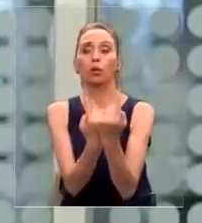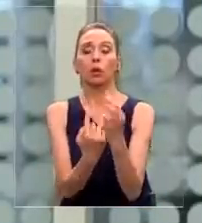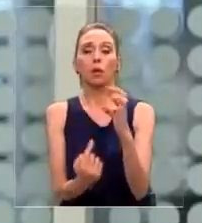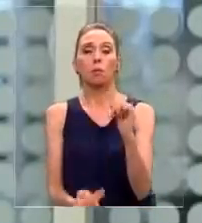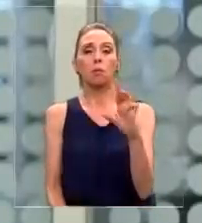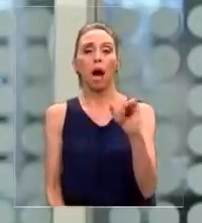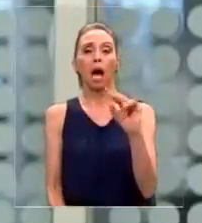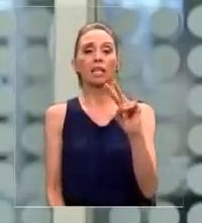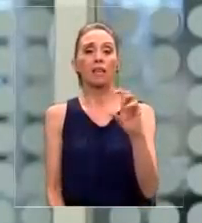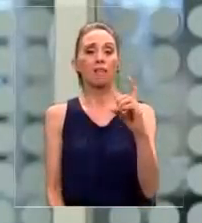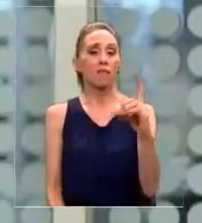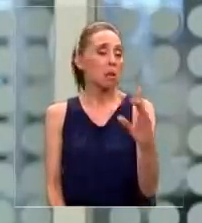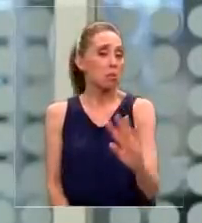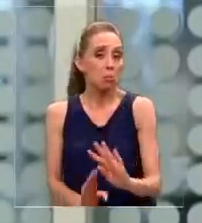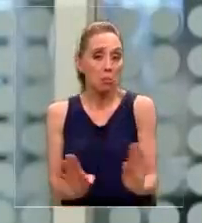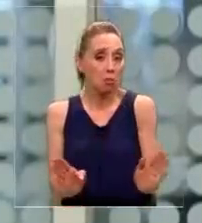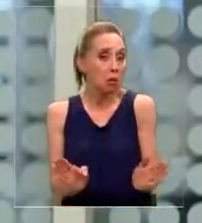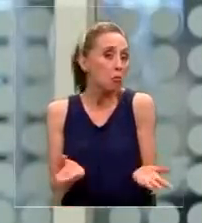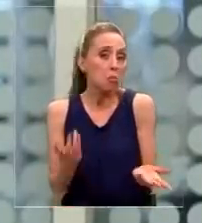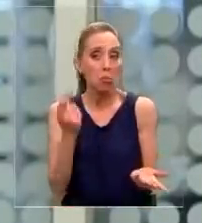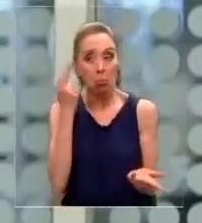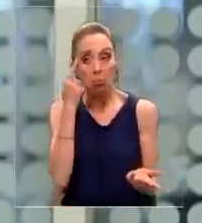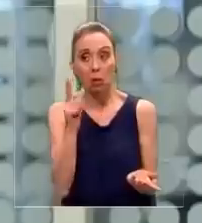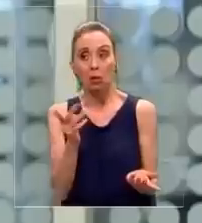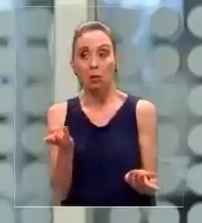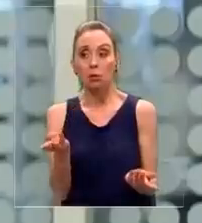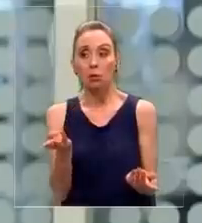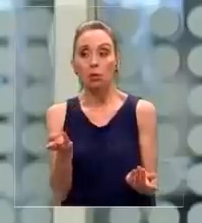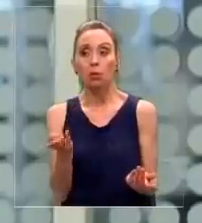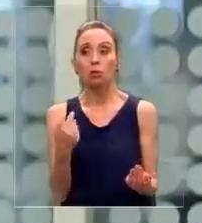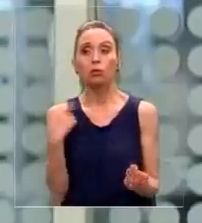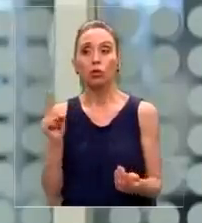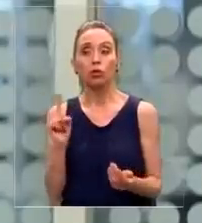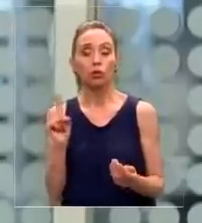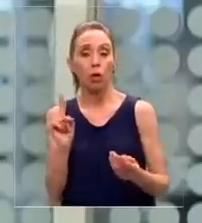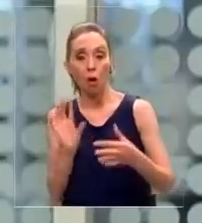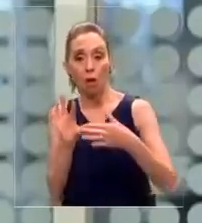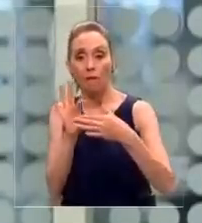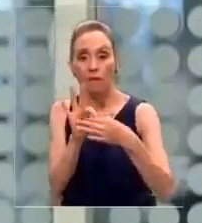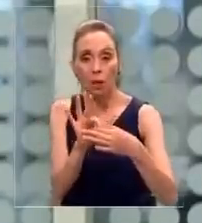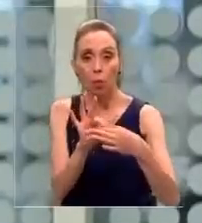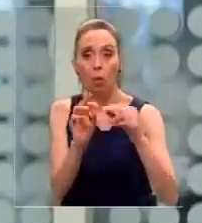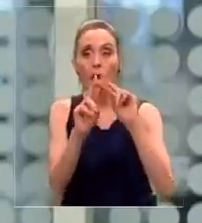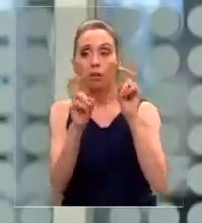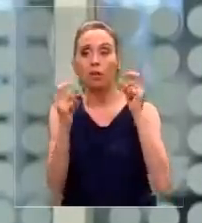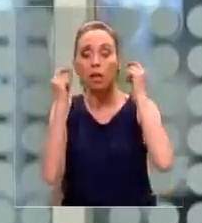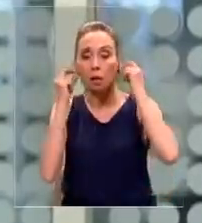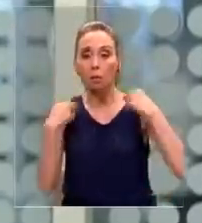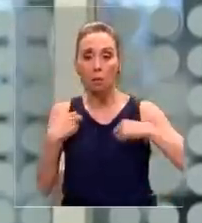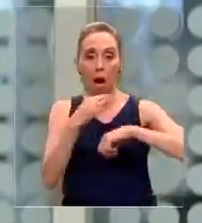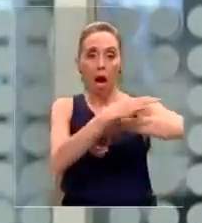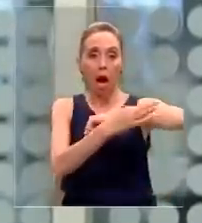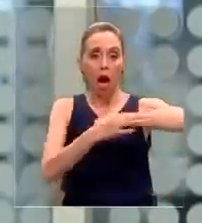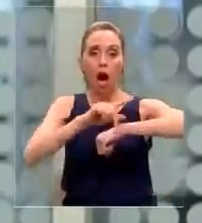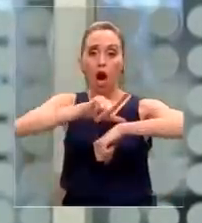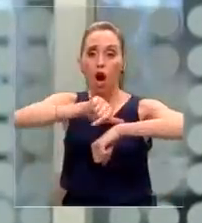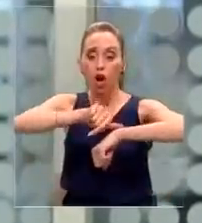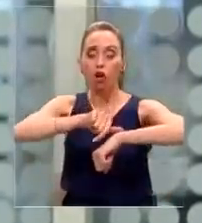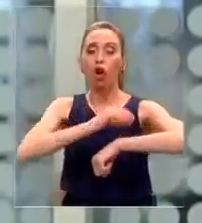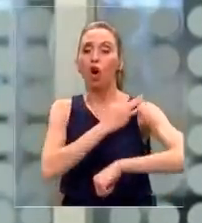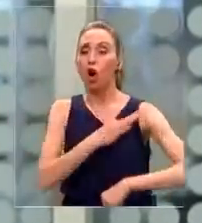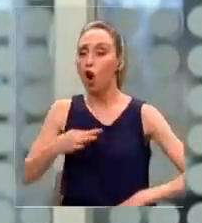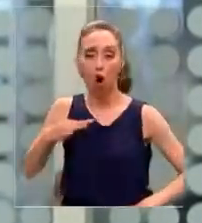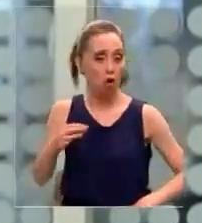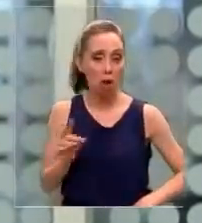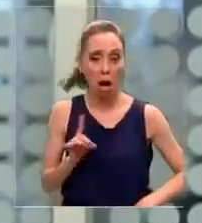Paribén, pero no estoy vinculado en ningún tema de joyas, ni relojes,